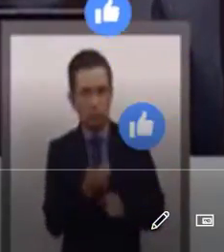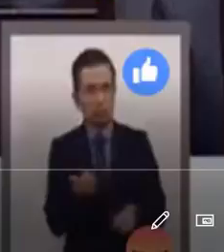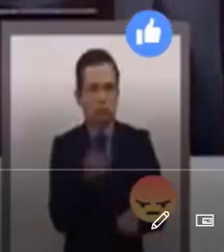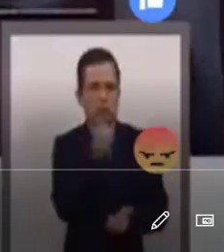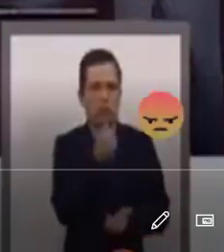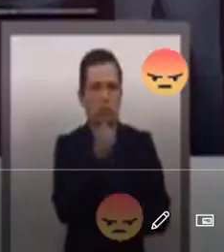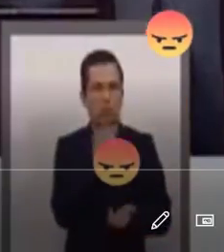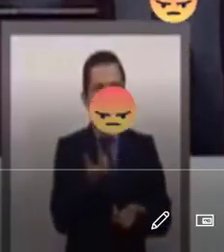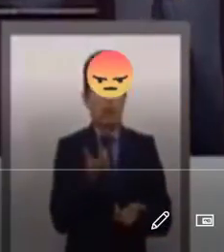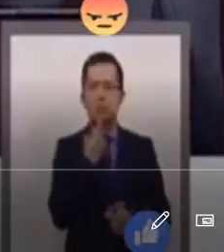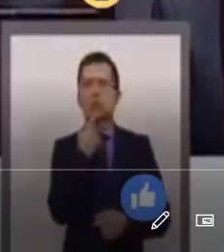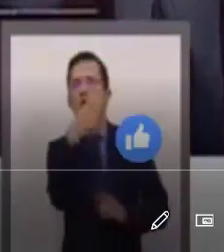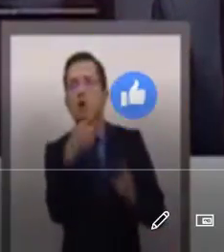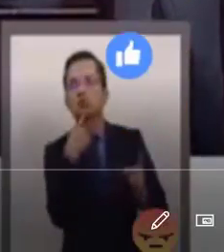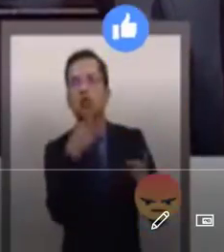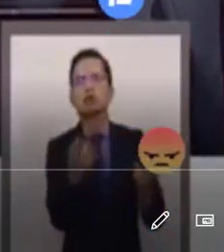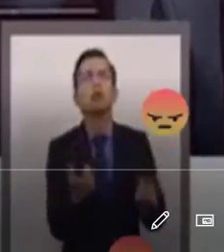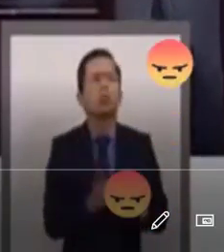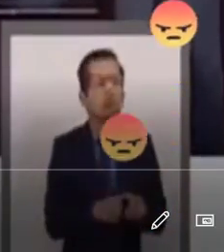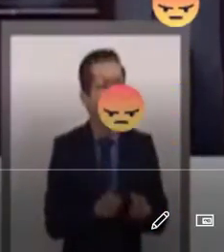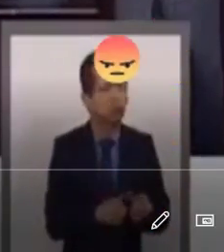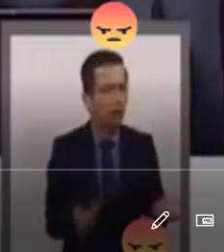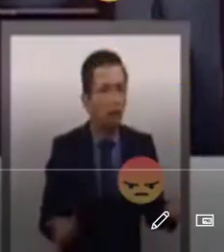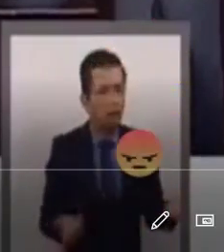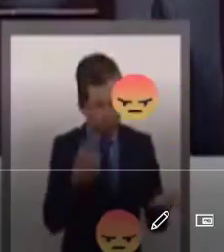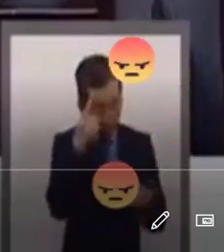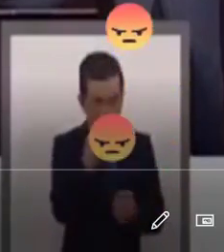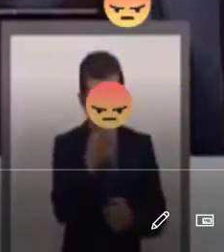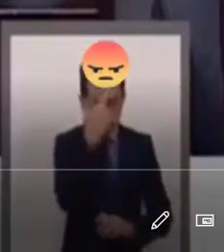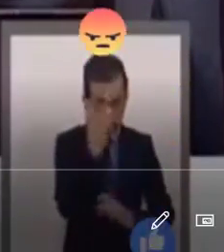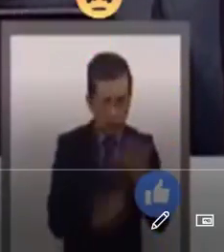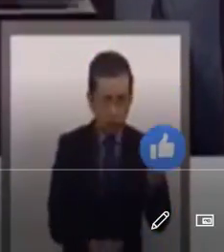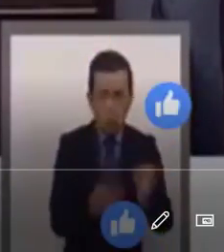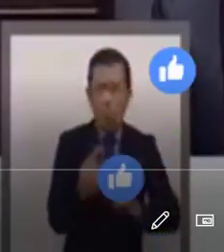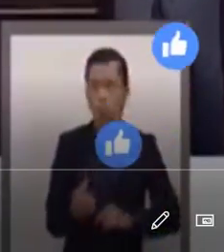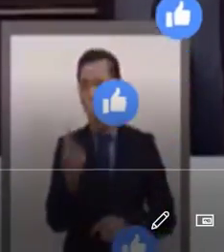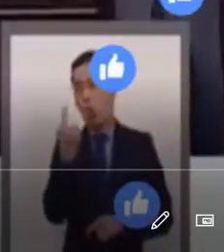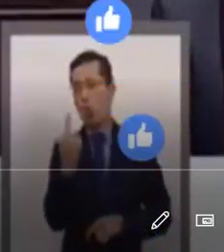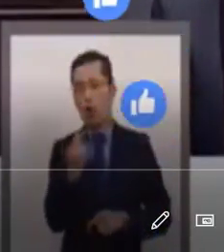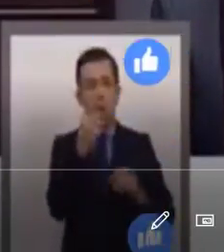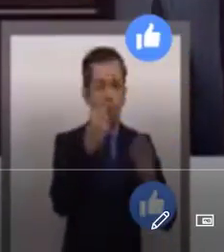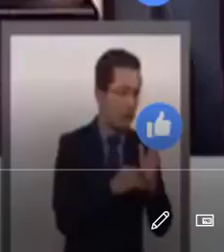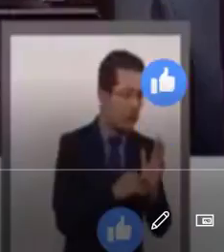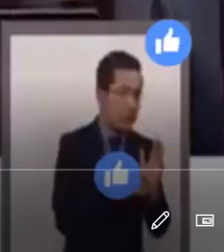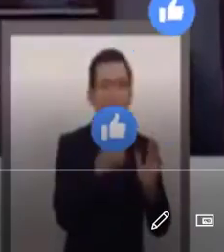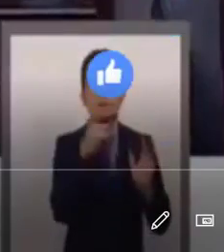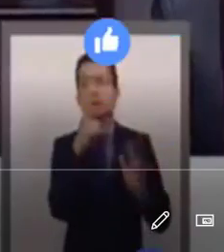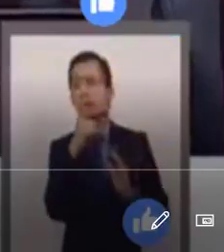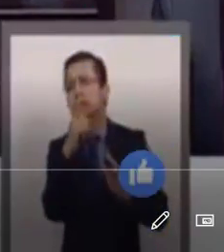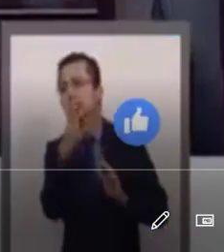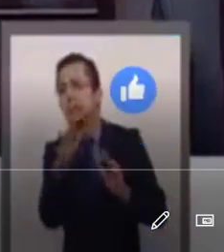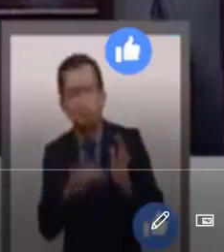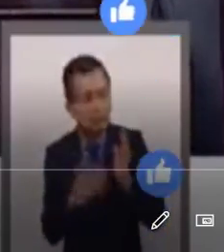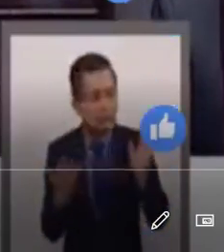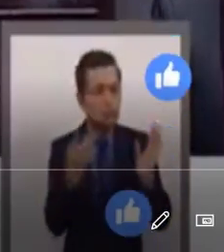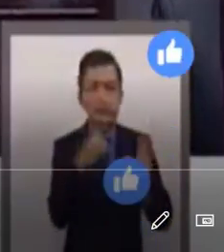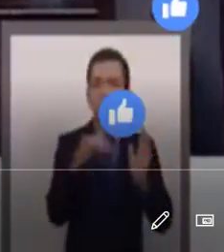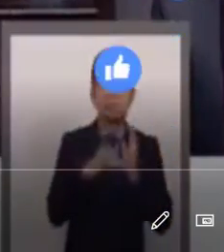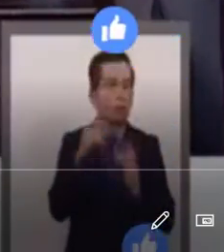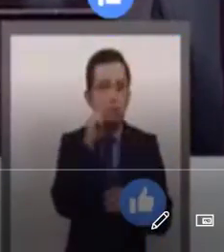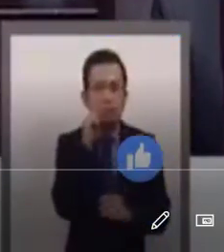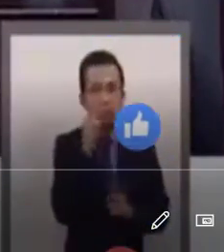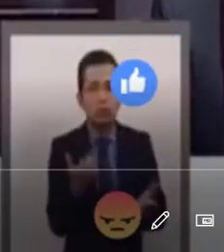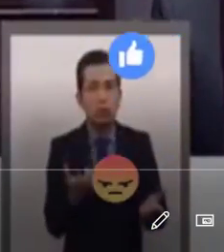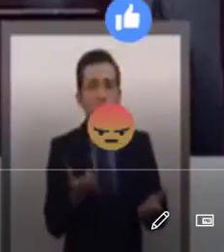están las denuncias penales para estos delitos, sea una, sean 1,000, sean 10,000, sea 100,000, dónde